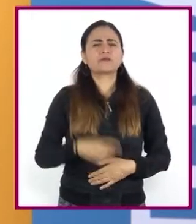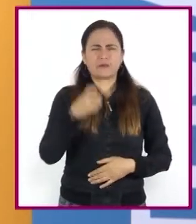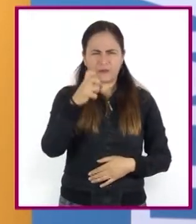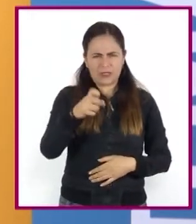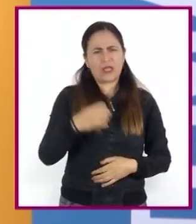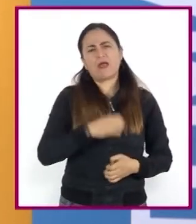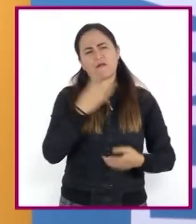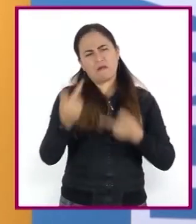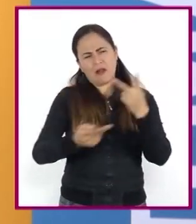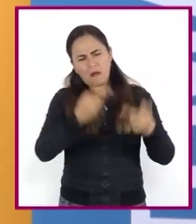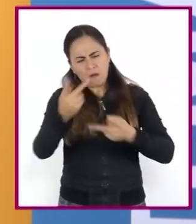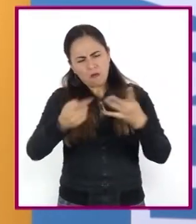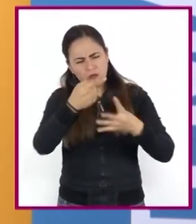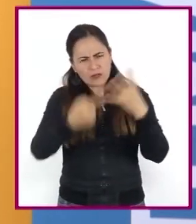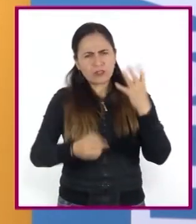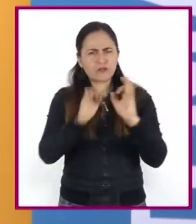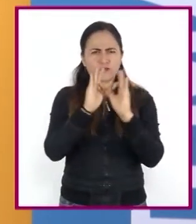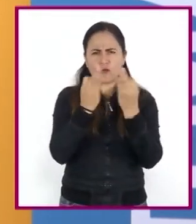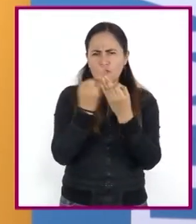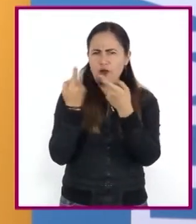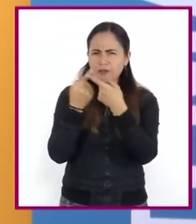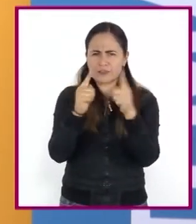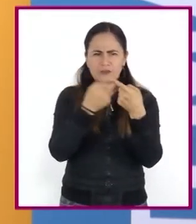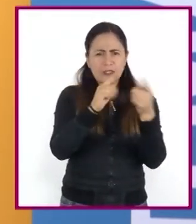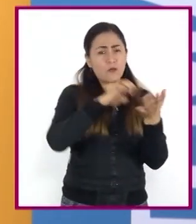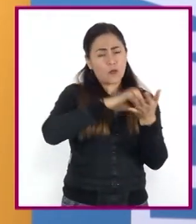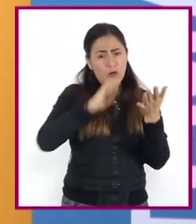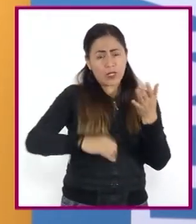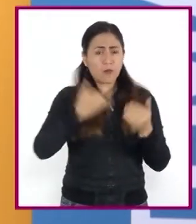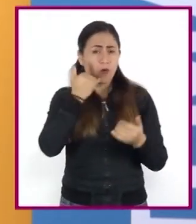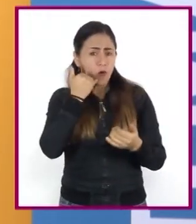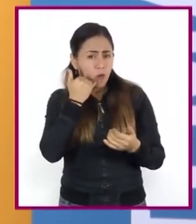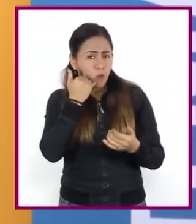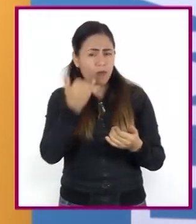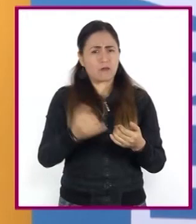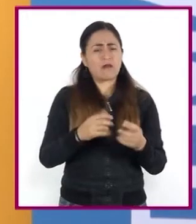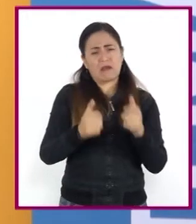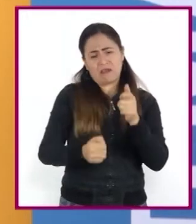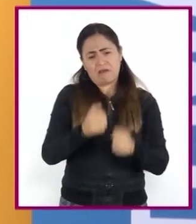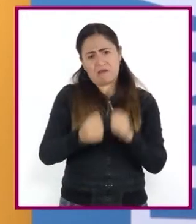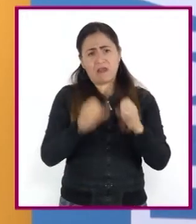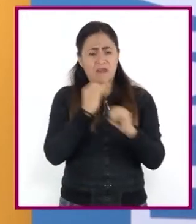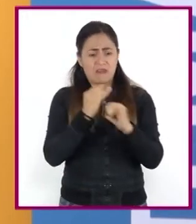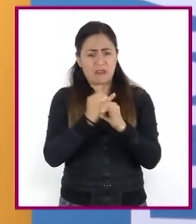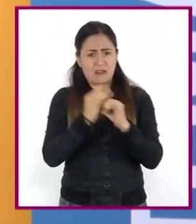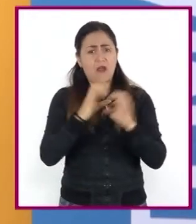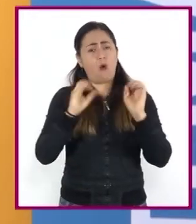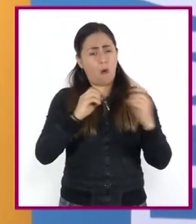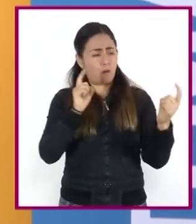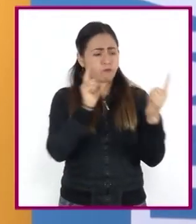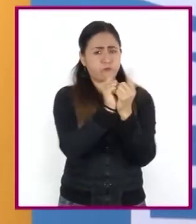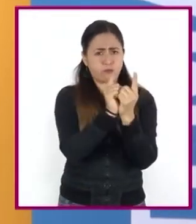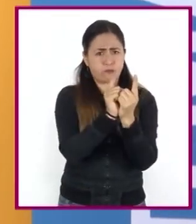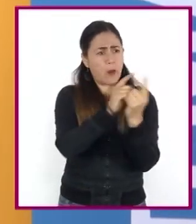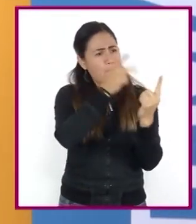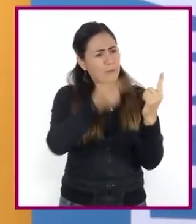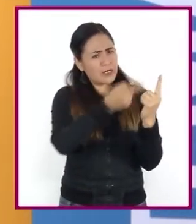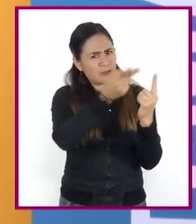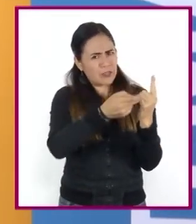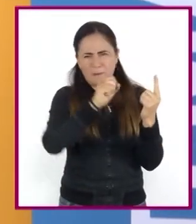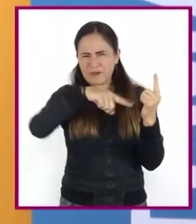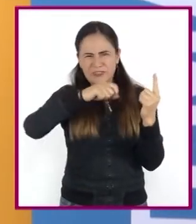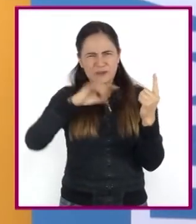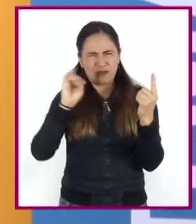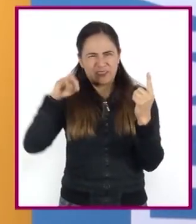maneras. Por ejemplo, por medio de llamadas telefónicas, por internet, de persona a persona, así como lo hace el INEGI,